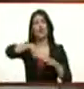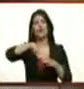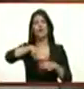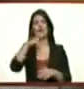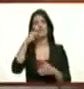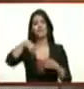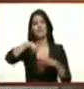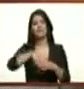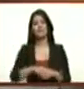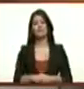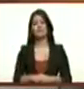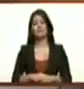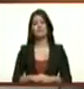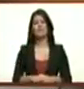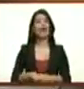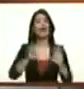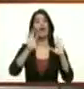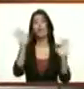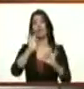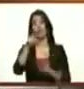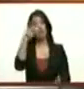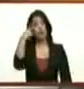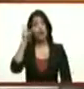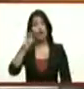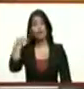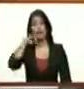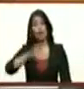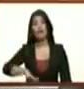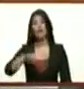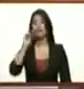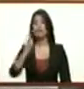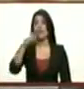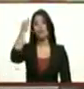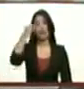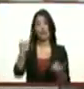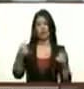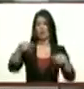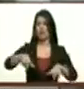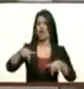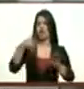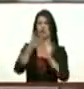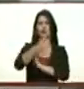Memoria del día, nadie sabe lo que tiene si desconoce lo que tenía, pensar en el pasado como la causa del efecto presente.